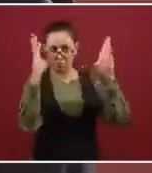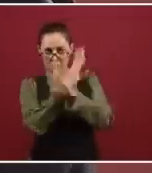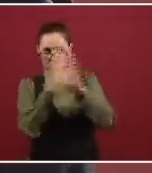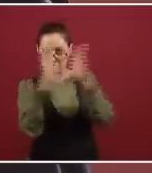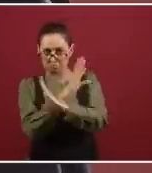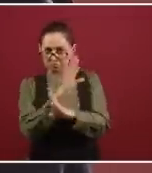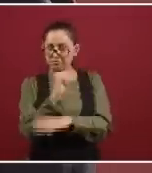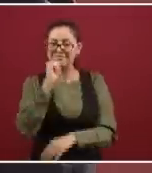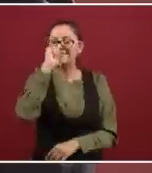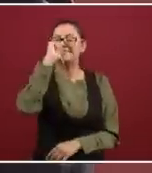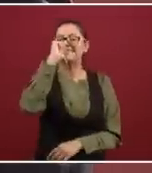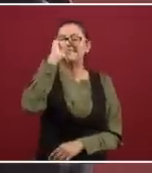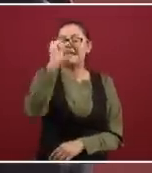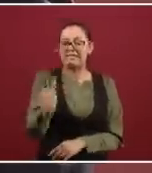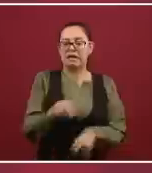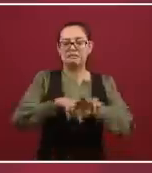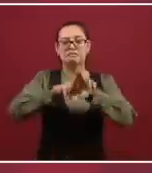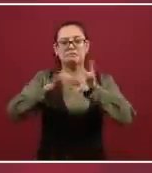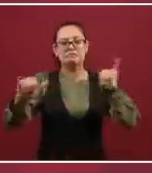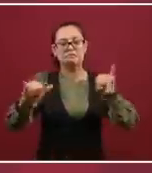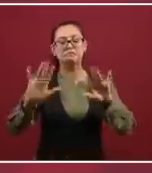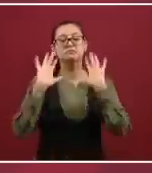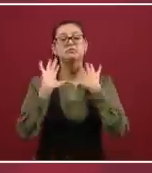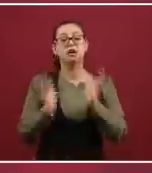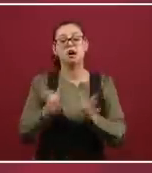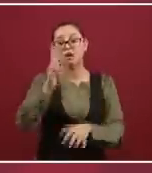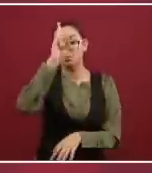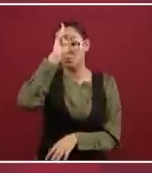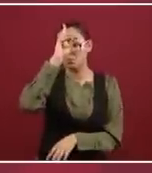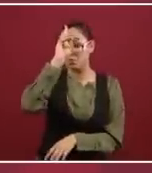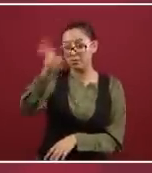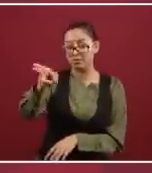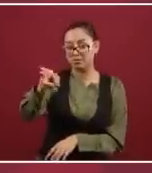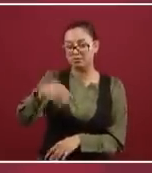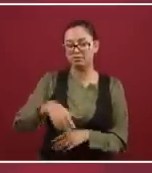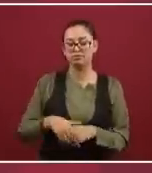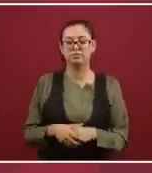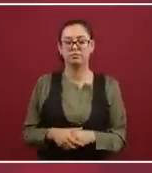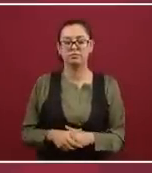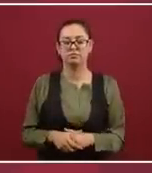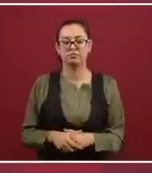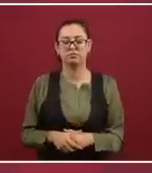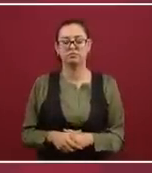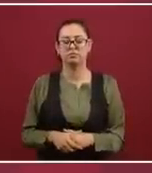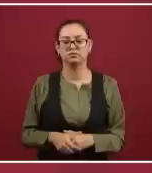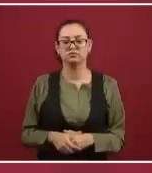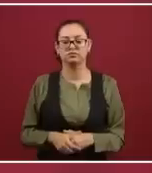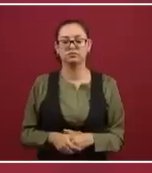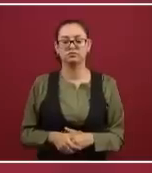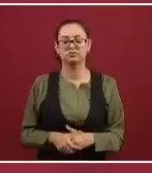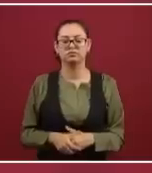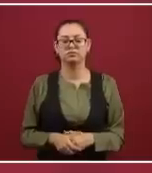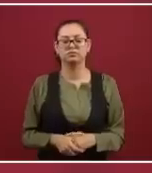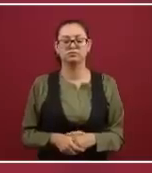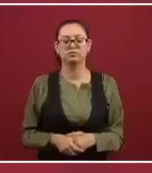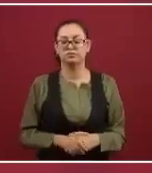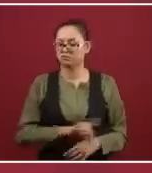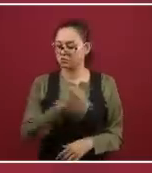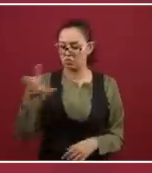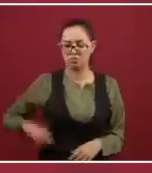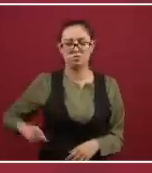está prohibido. Esa es la instrucción que tiene en el